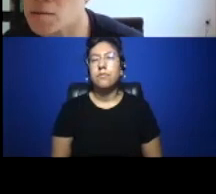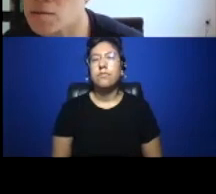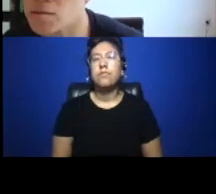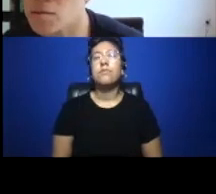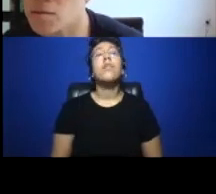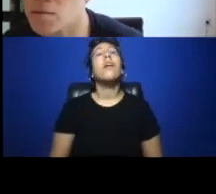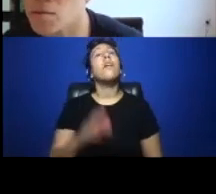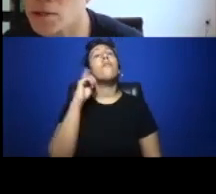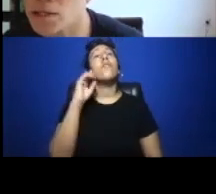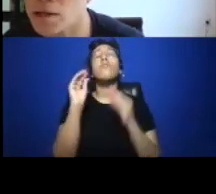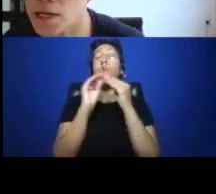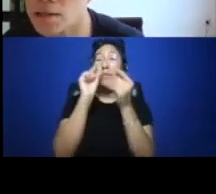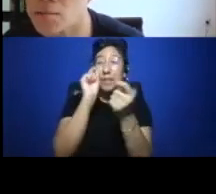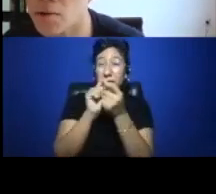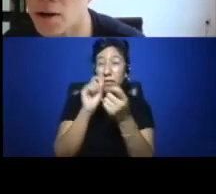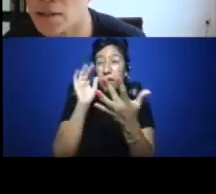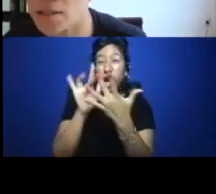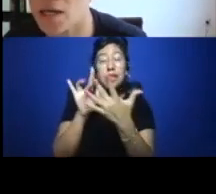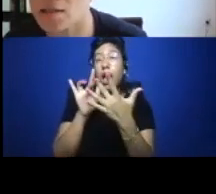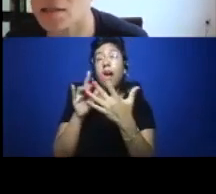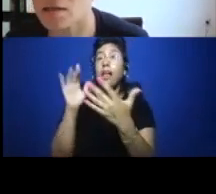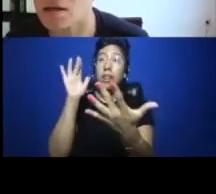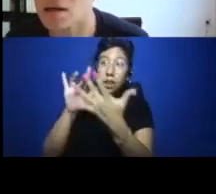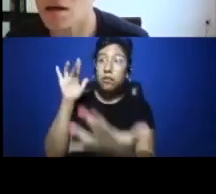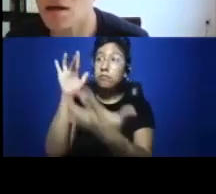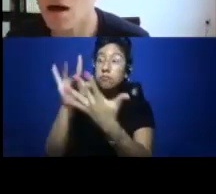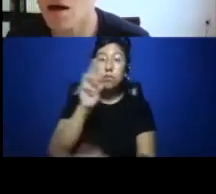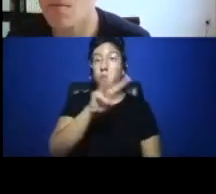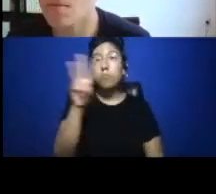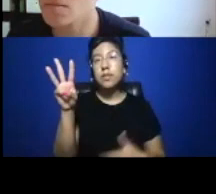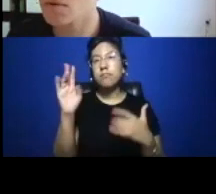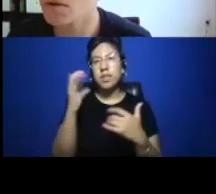Para contacto más específico, por ejemplo, si no ha funcionado.